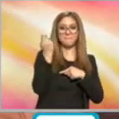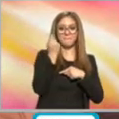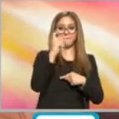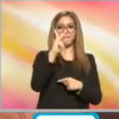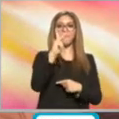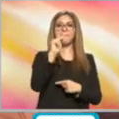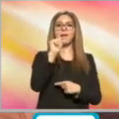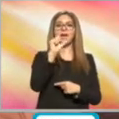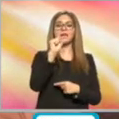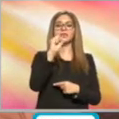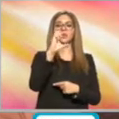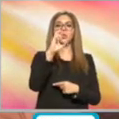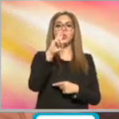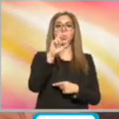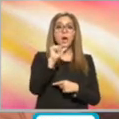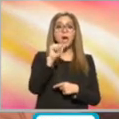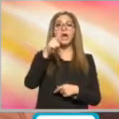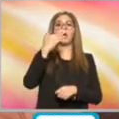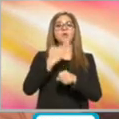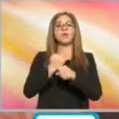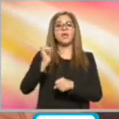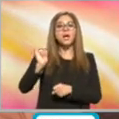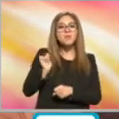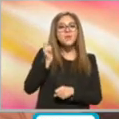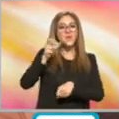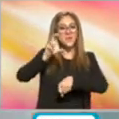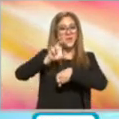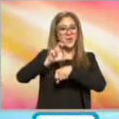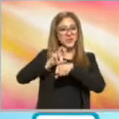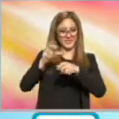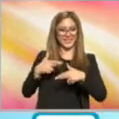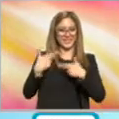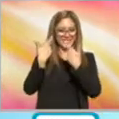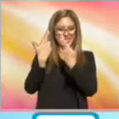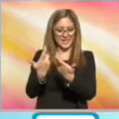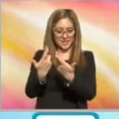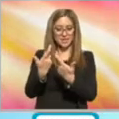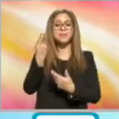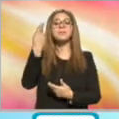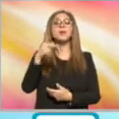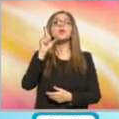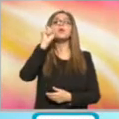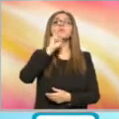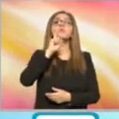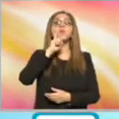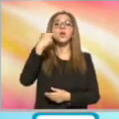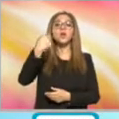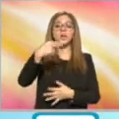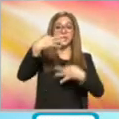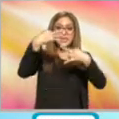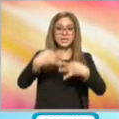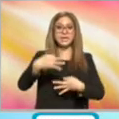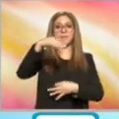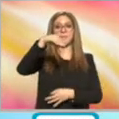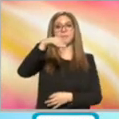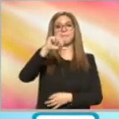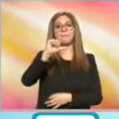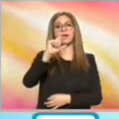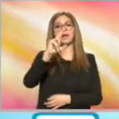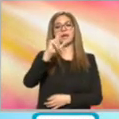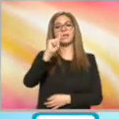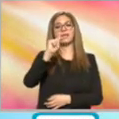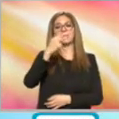chocolate, fue una muy buena oportunidad para Martita, que no se llama Marta, se llama Martita. Martita, así es. Muy bien. No nos Ella se